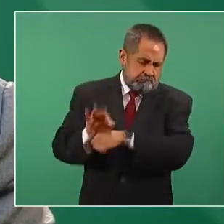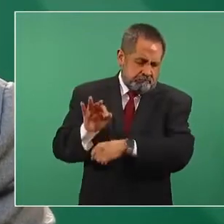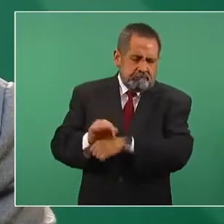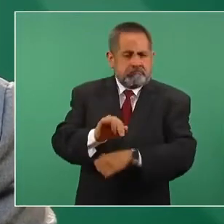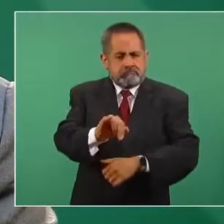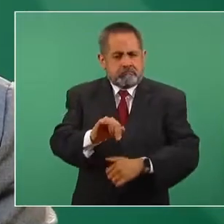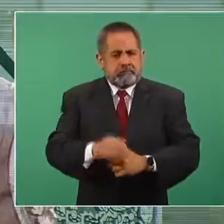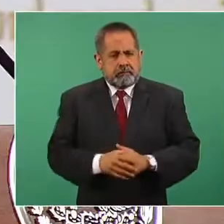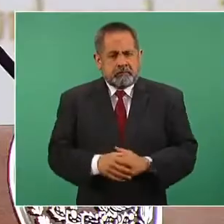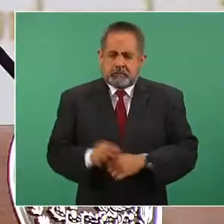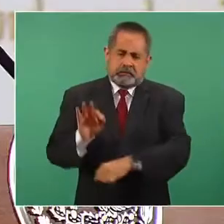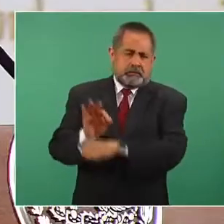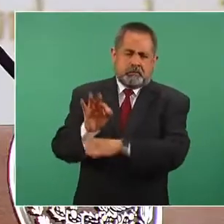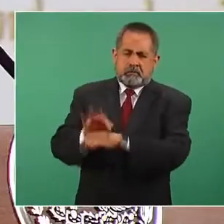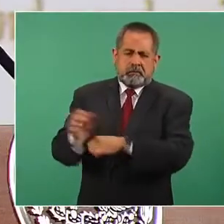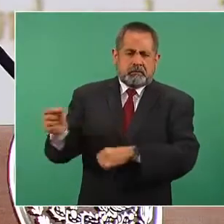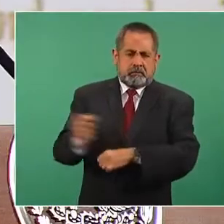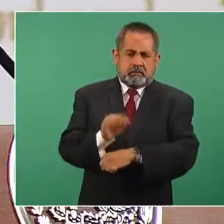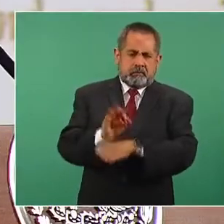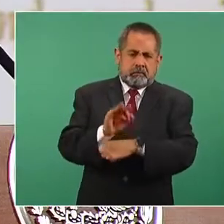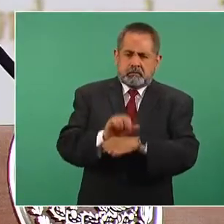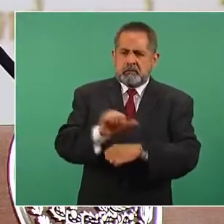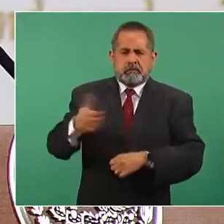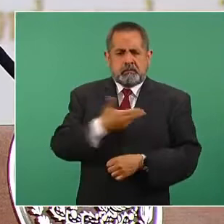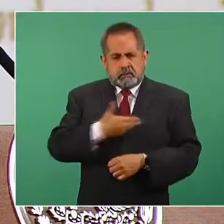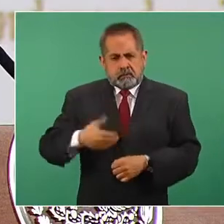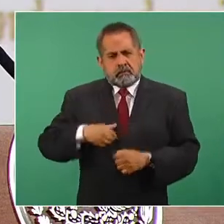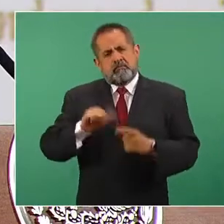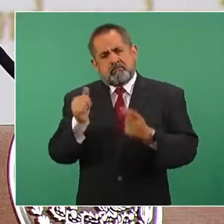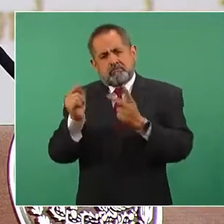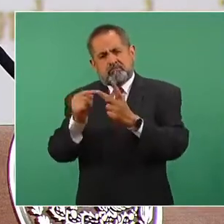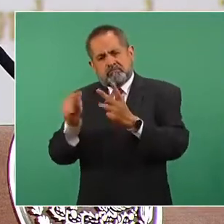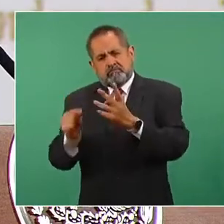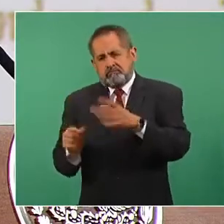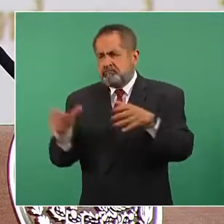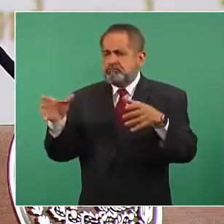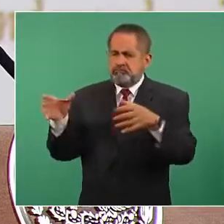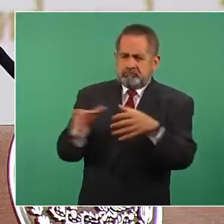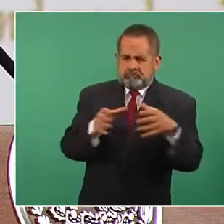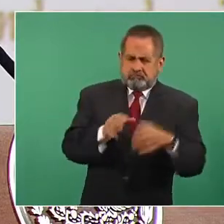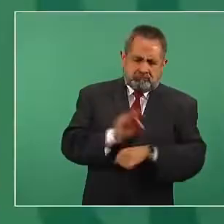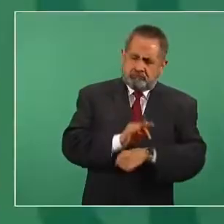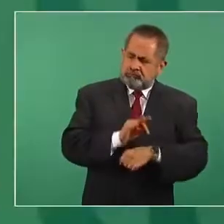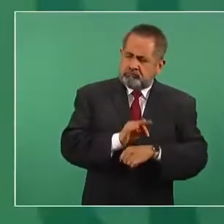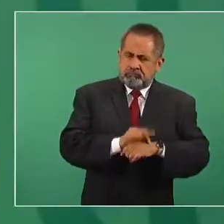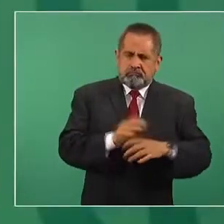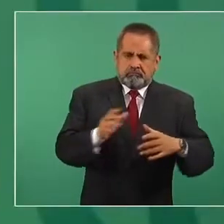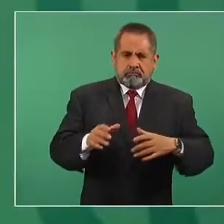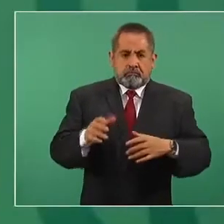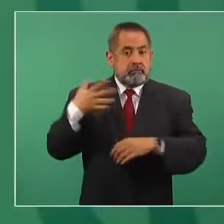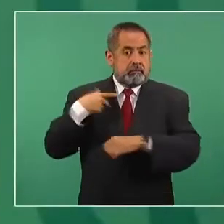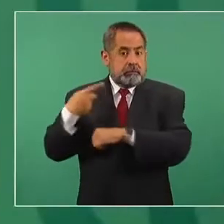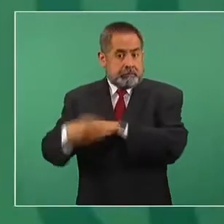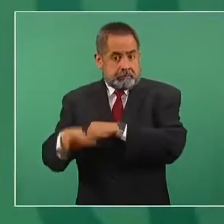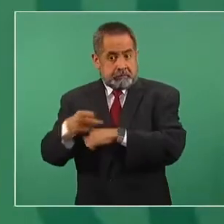se protegió al presidente y a otros colaboradores que estaban en